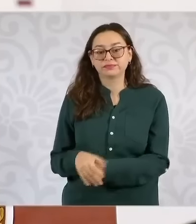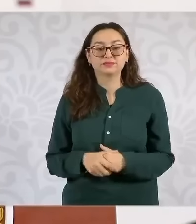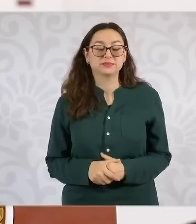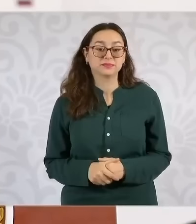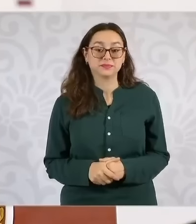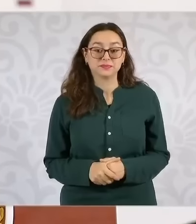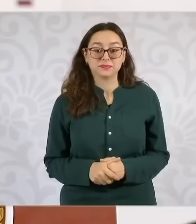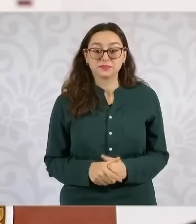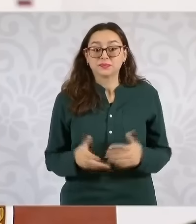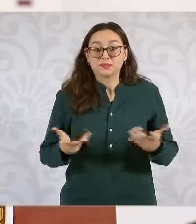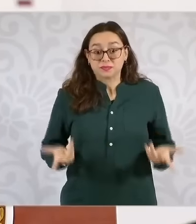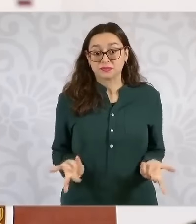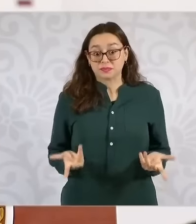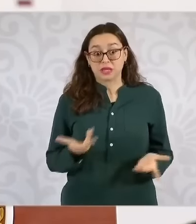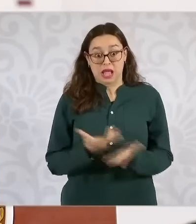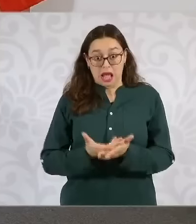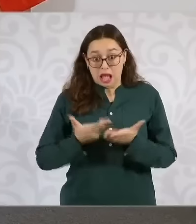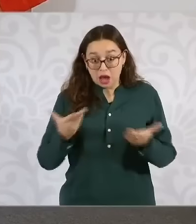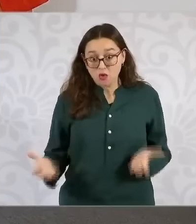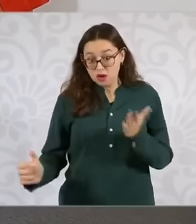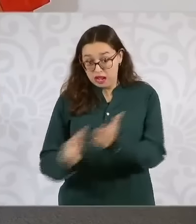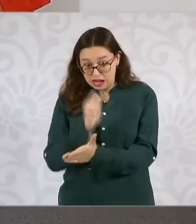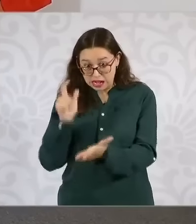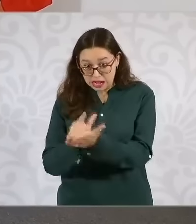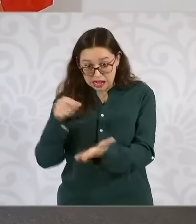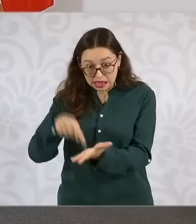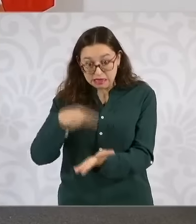¿cómo llaman? Seres sintientes, ¿no? Ahora.